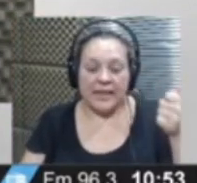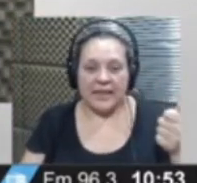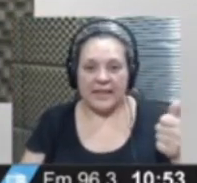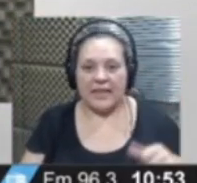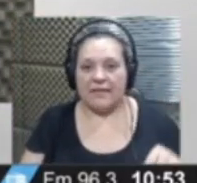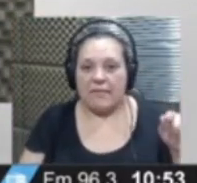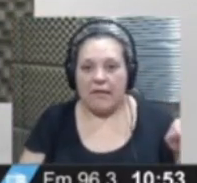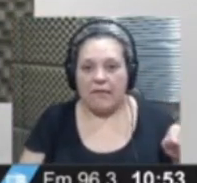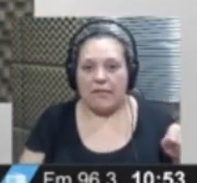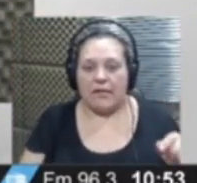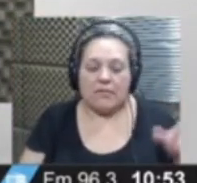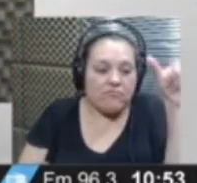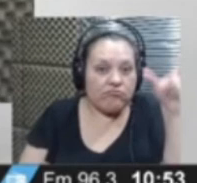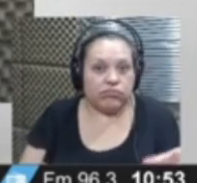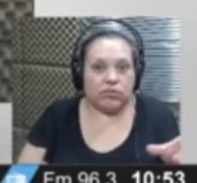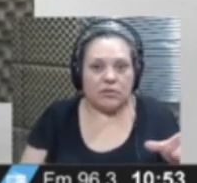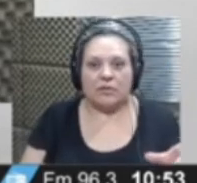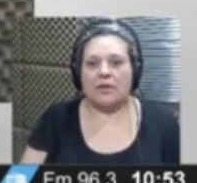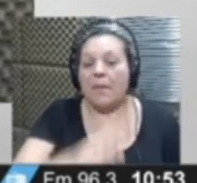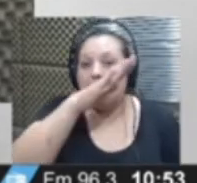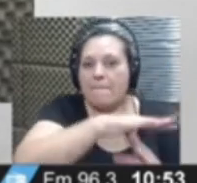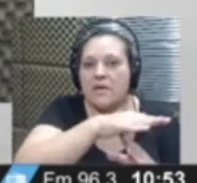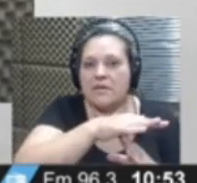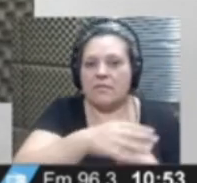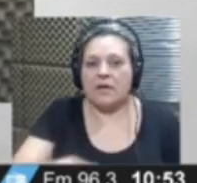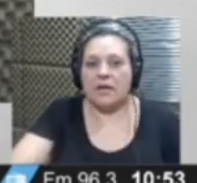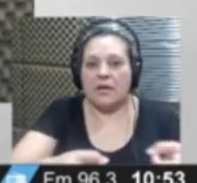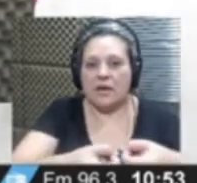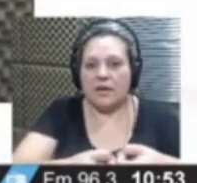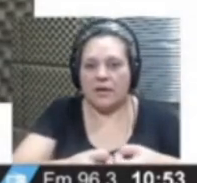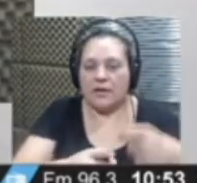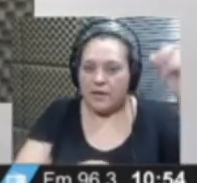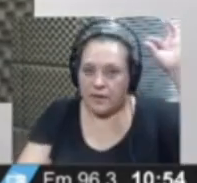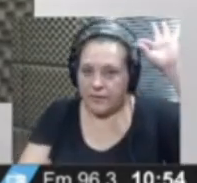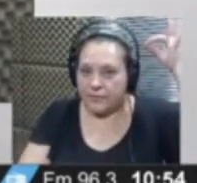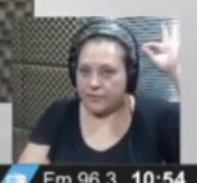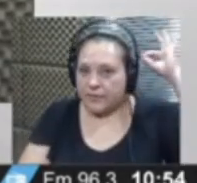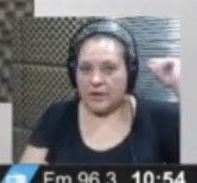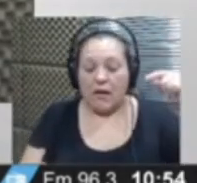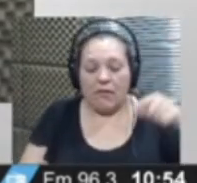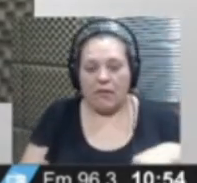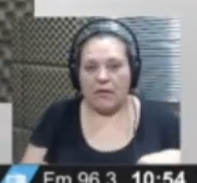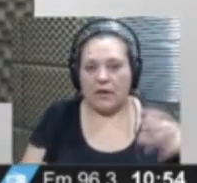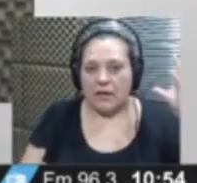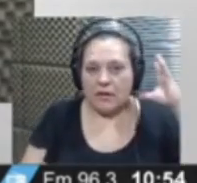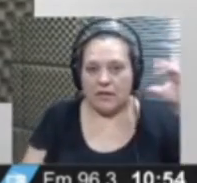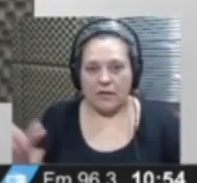panafricanista argentino y de Latinoamérica aquí en Ni Tan Buenas Ni Tan Sanas.